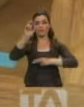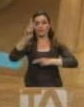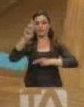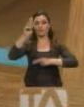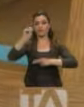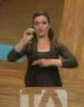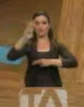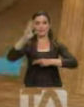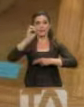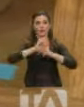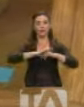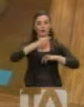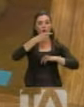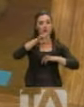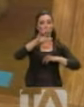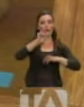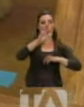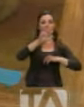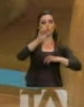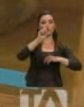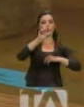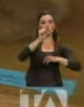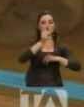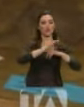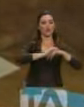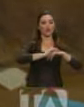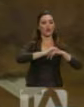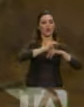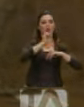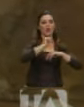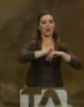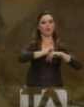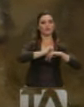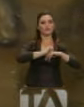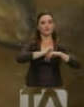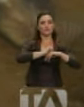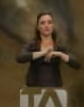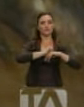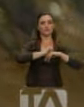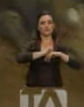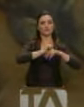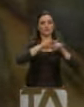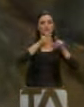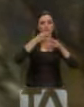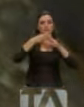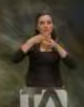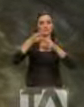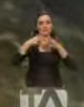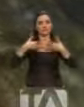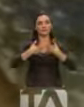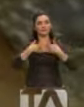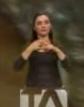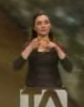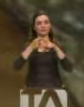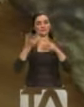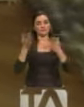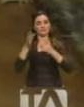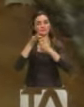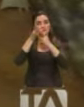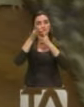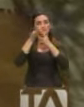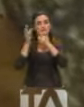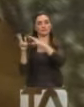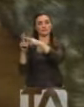guatusa, cuanta, una raposa de agua. Sí, esta es una colección muy especial que nos